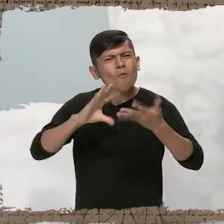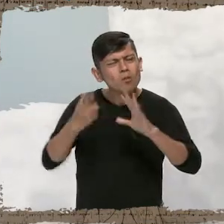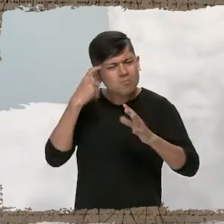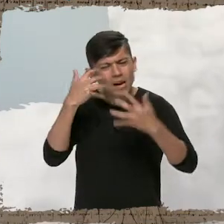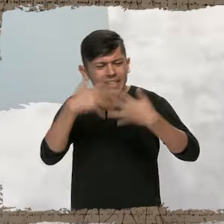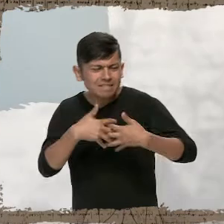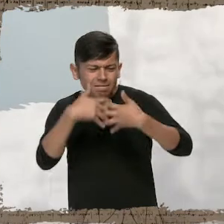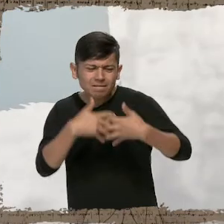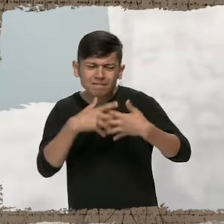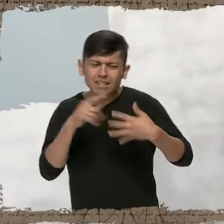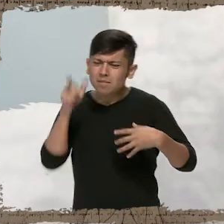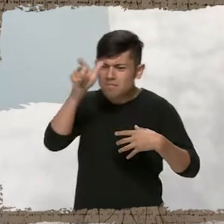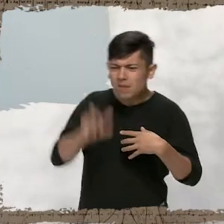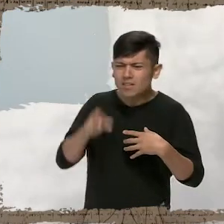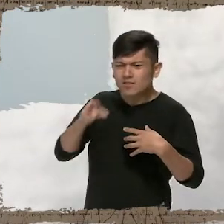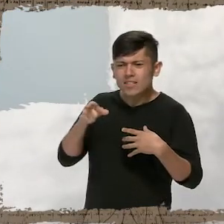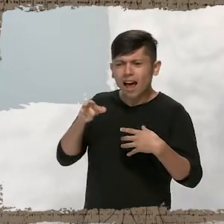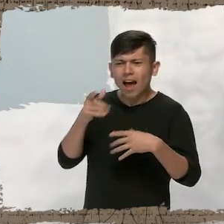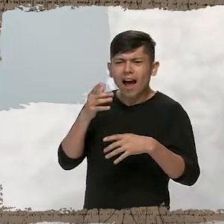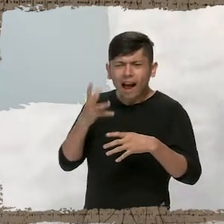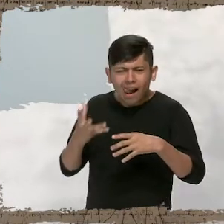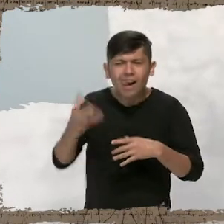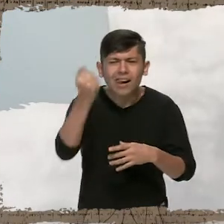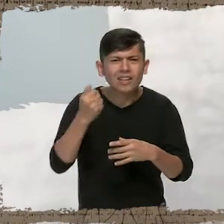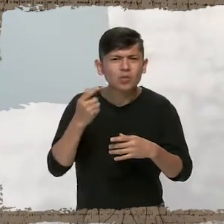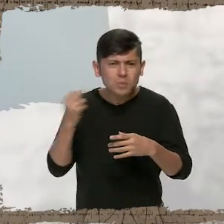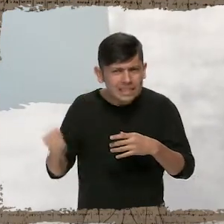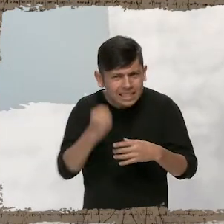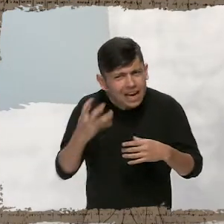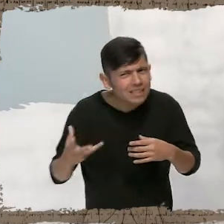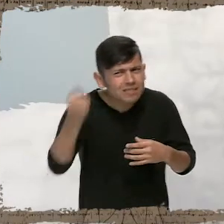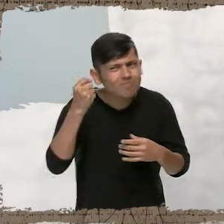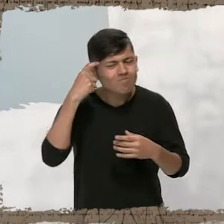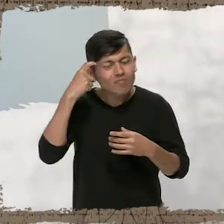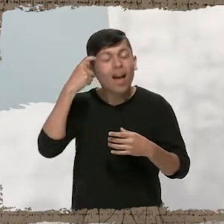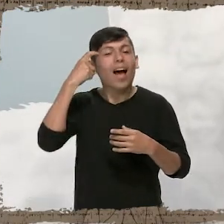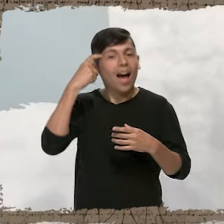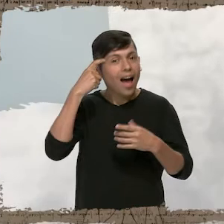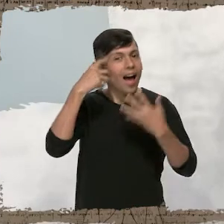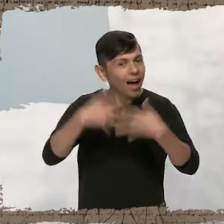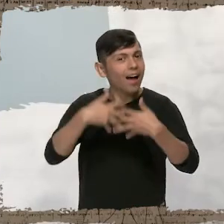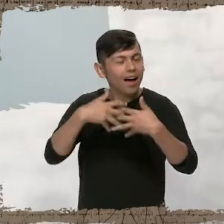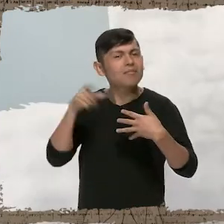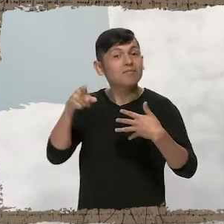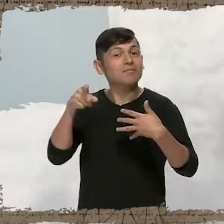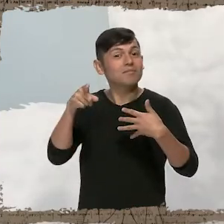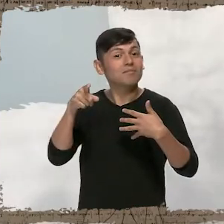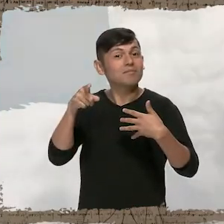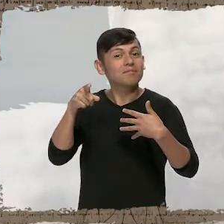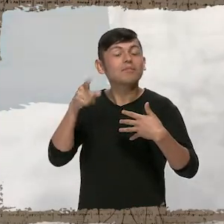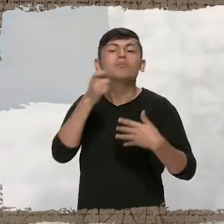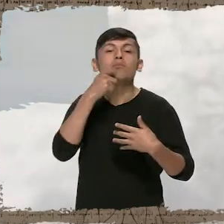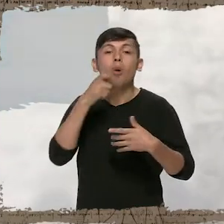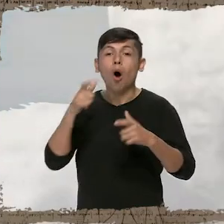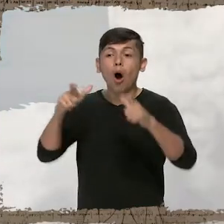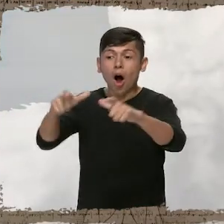en algo que a este personaje le gustaría lograr o alcanzar como por ejemplo yo sé